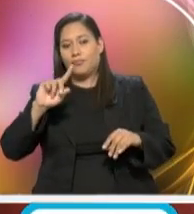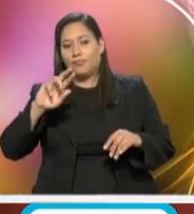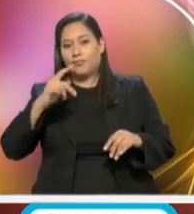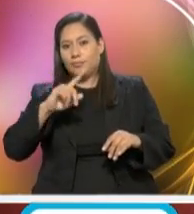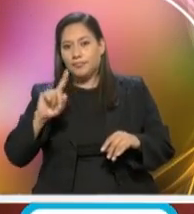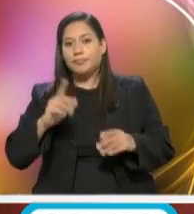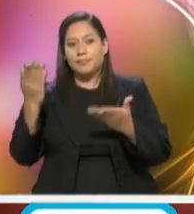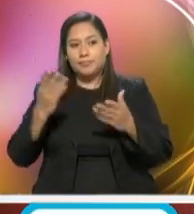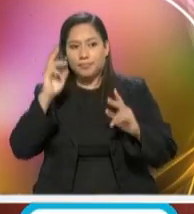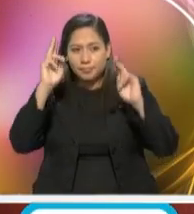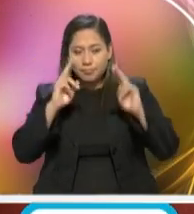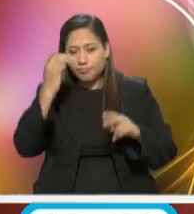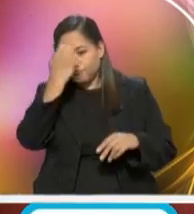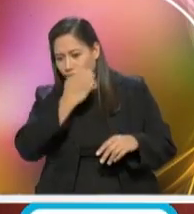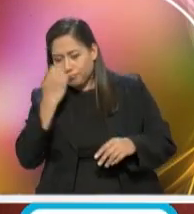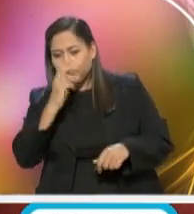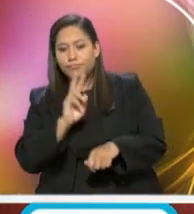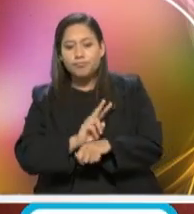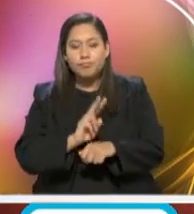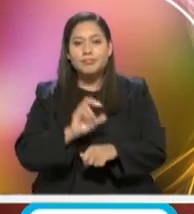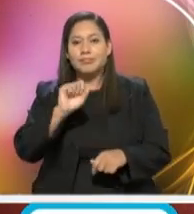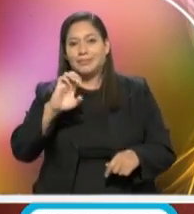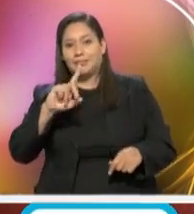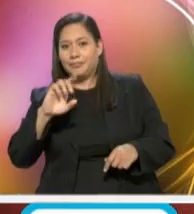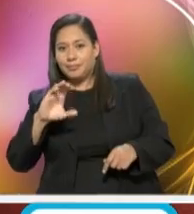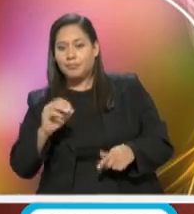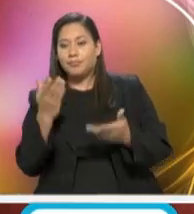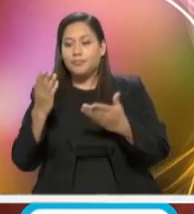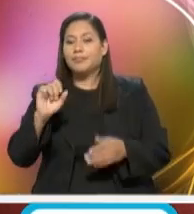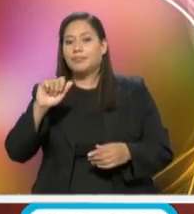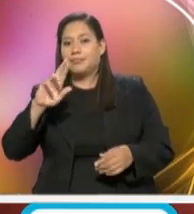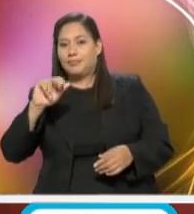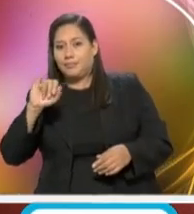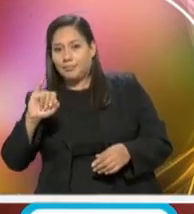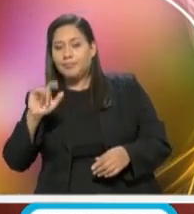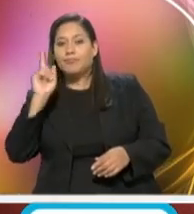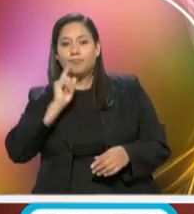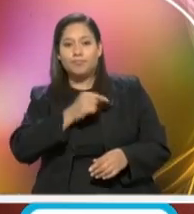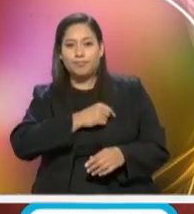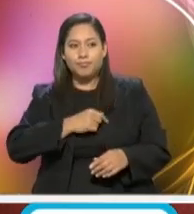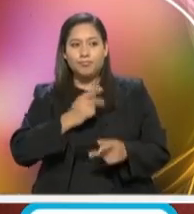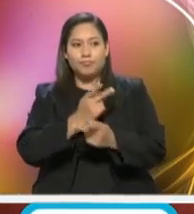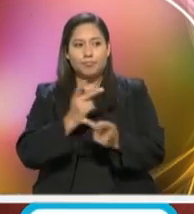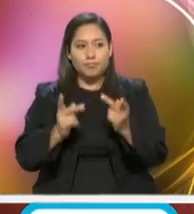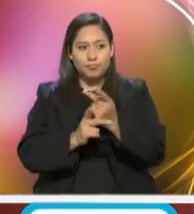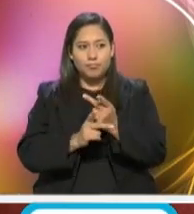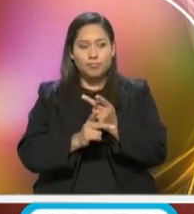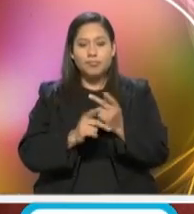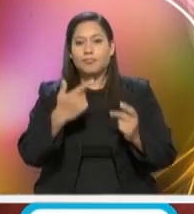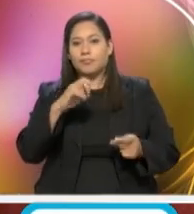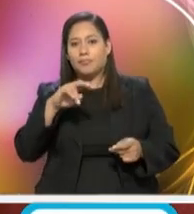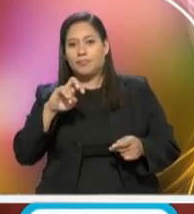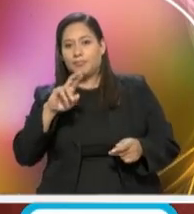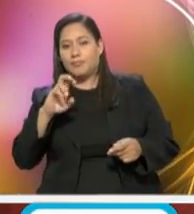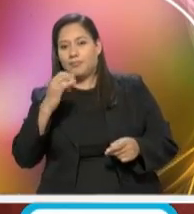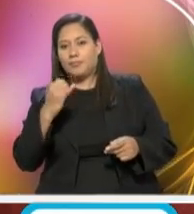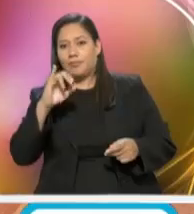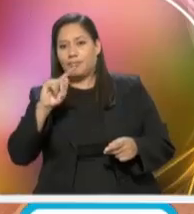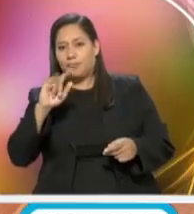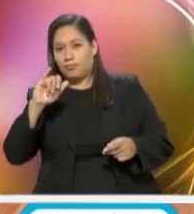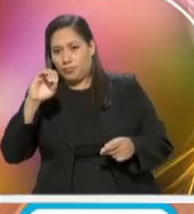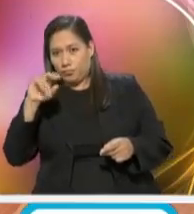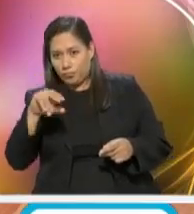es coordinadora de evaluación y seguimiento de SEDECO, y Saraí Baeza, quien es gerente de Proyecto Generation, que es el nombre que